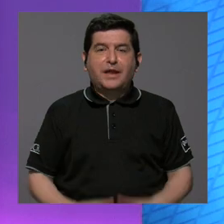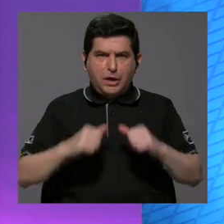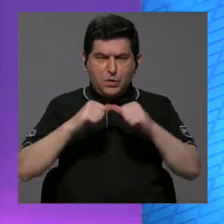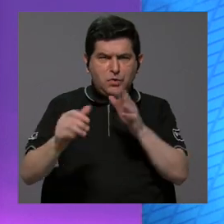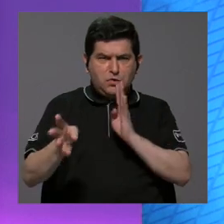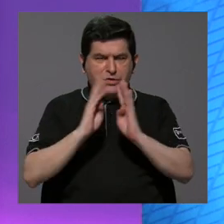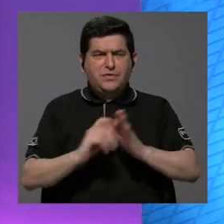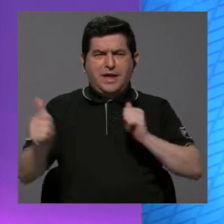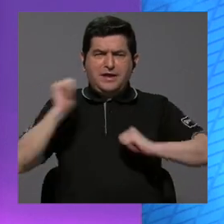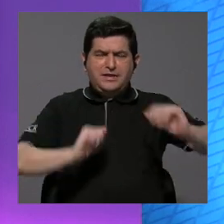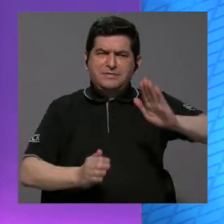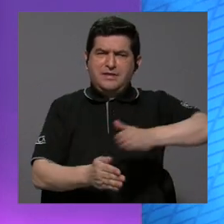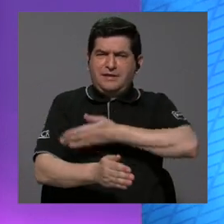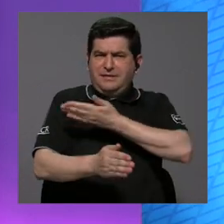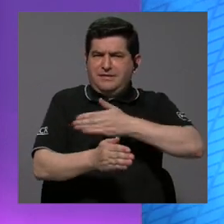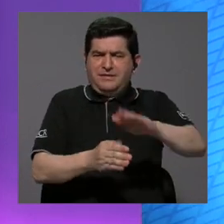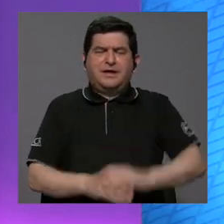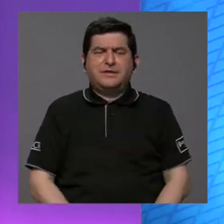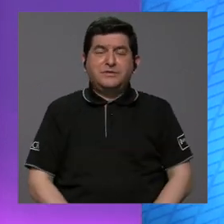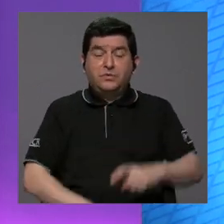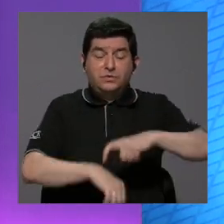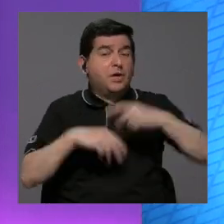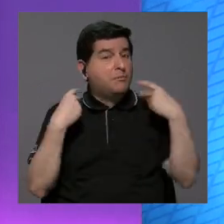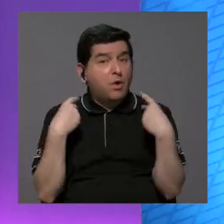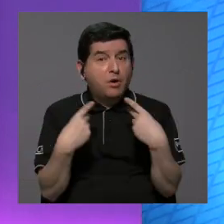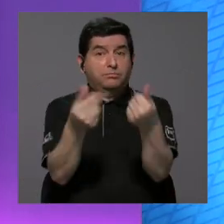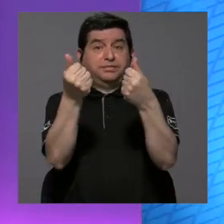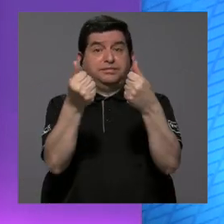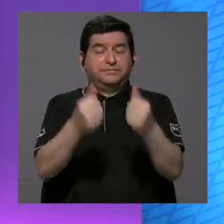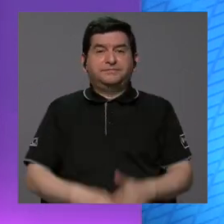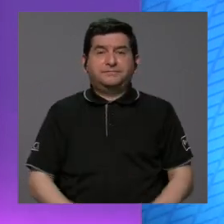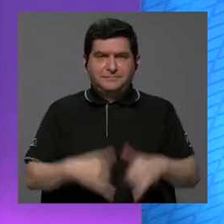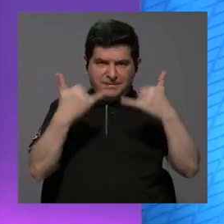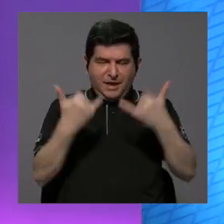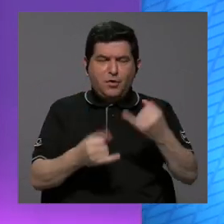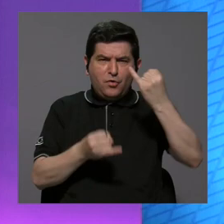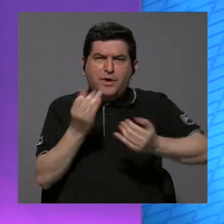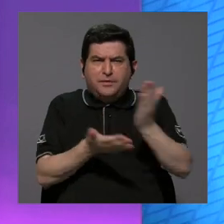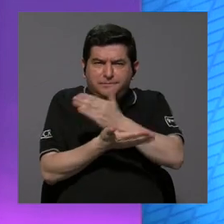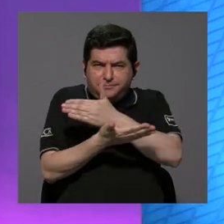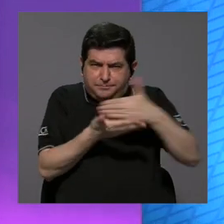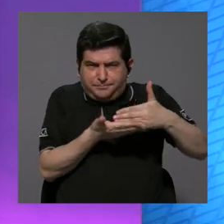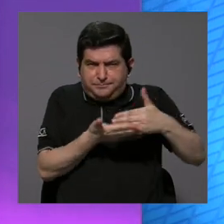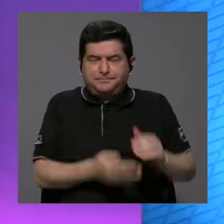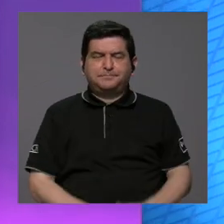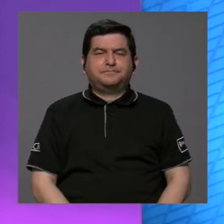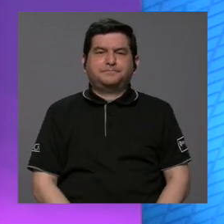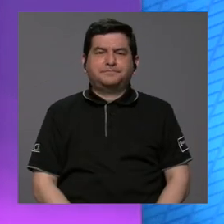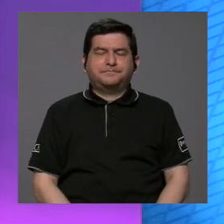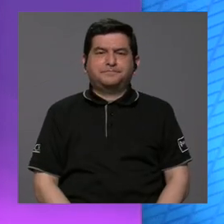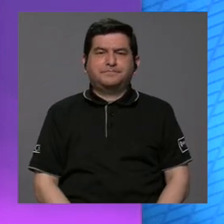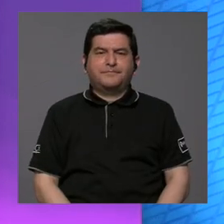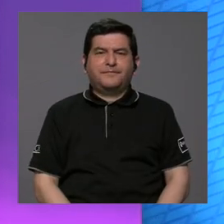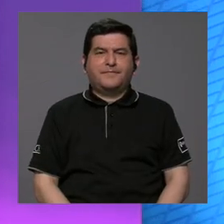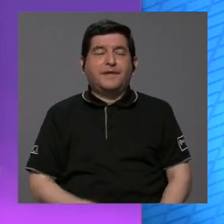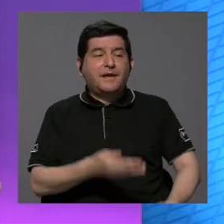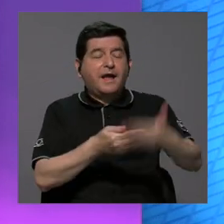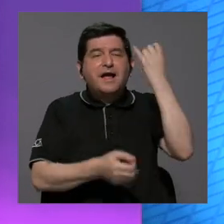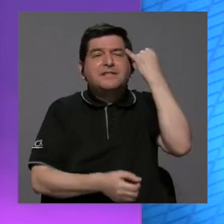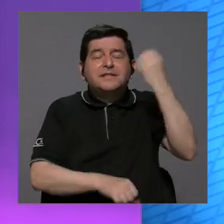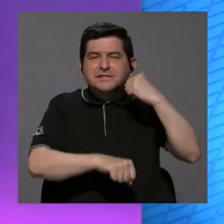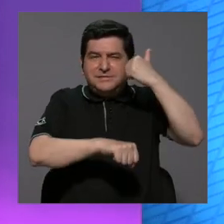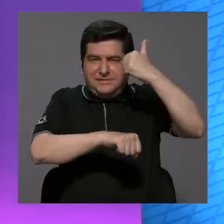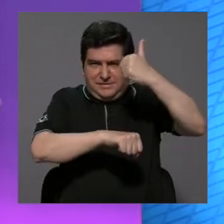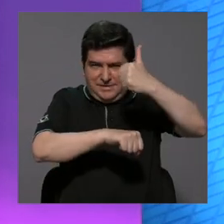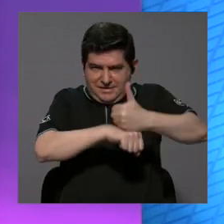seguimos hablando del teatro musical el tiempo vuela y vamos ya a este último bloque Silvia y dejamos ahí la semilla